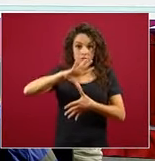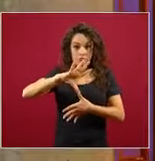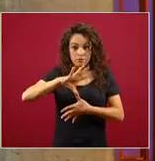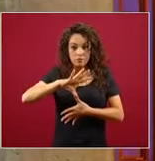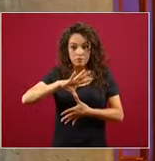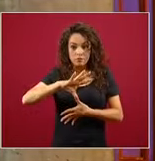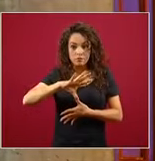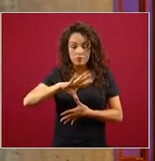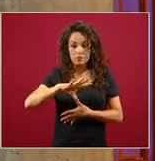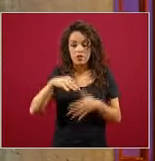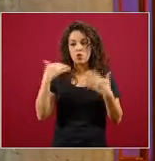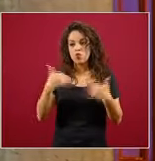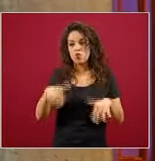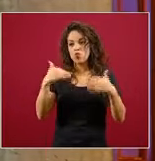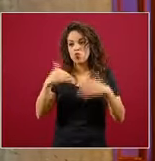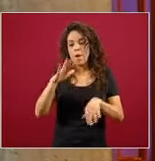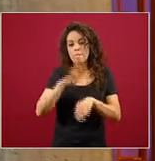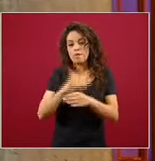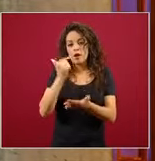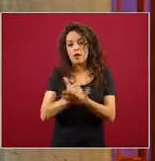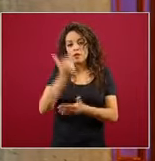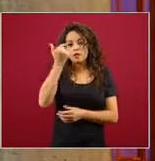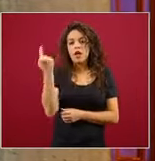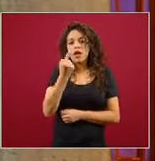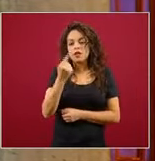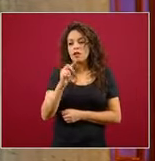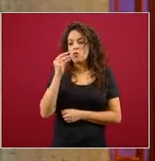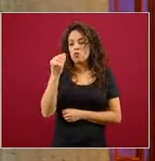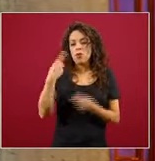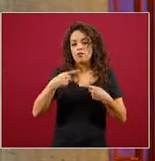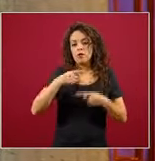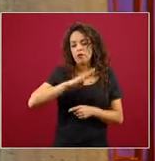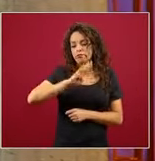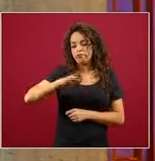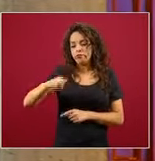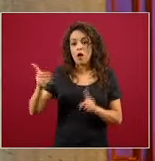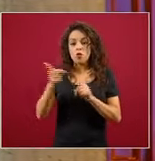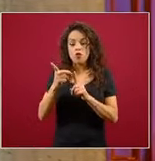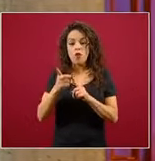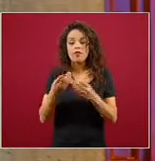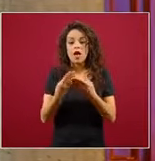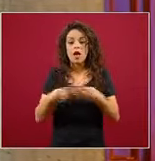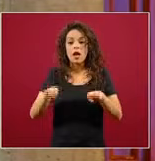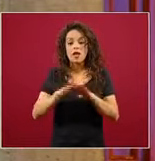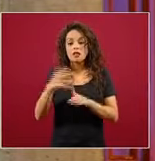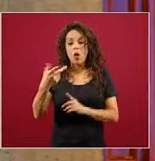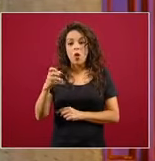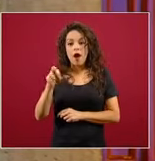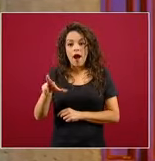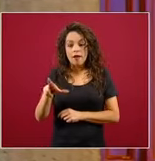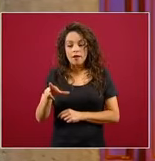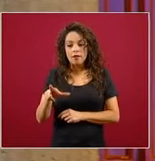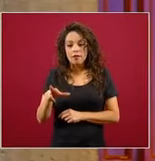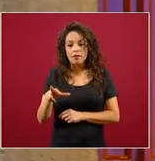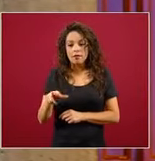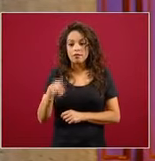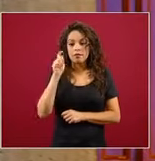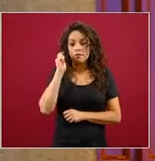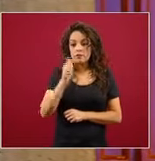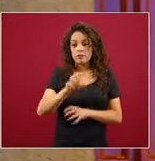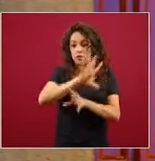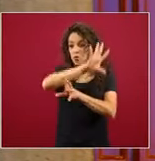hogar, que sabemos hoy que representa casi el 40% de la mortalidad total a nivel